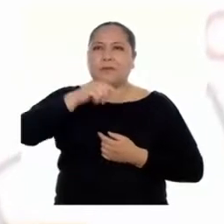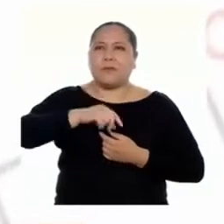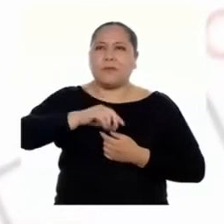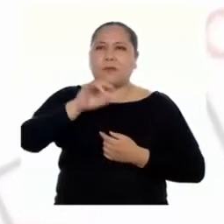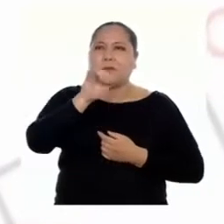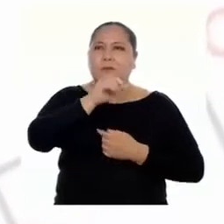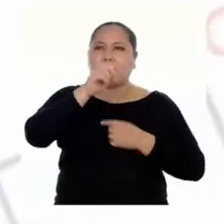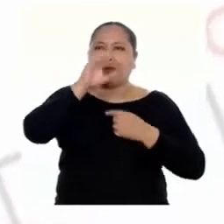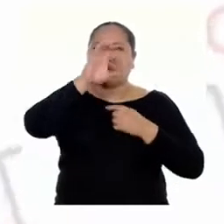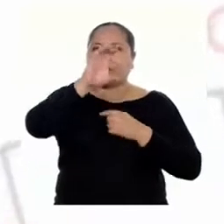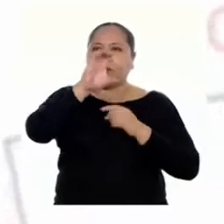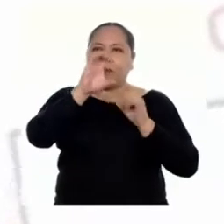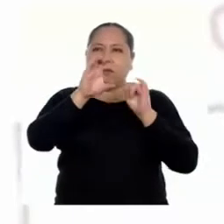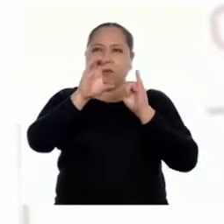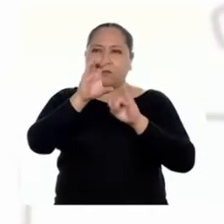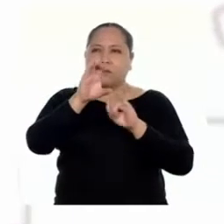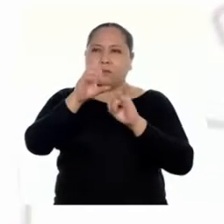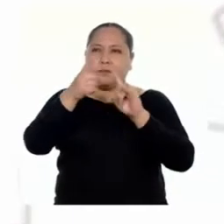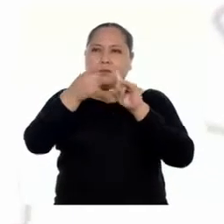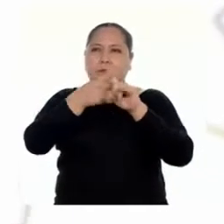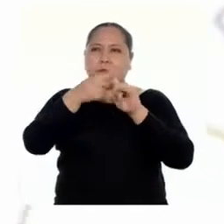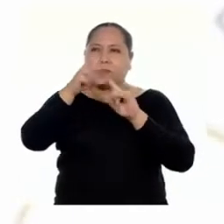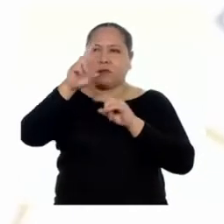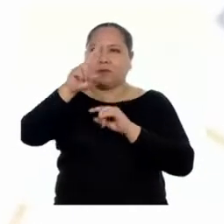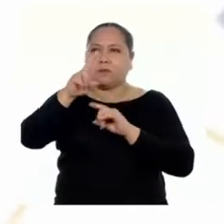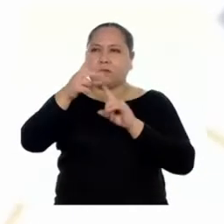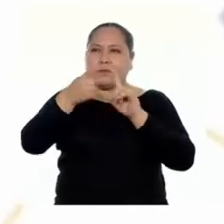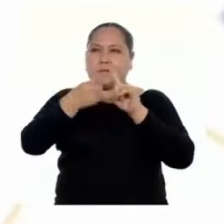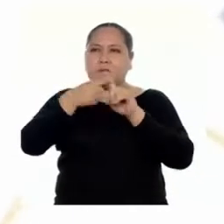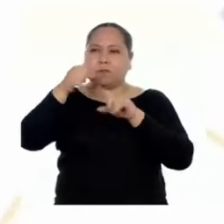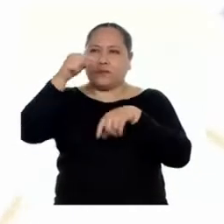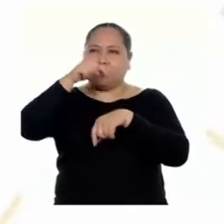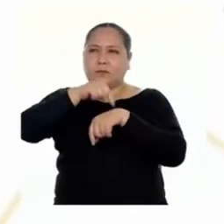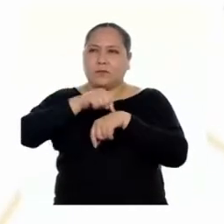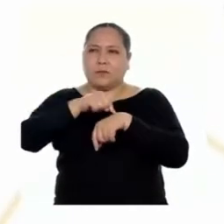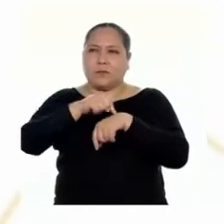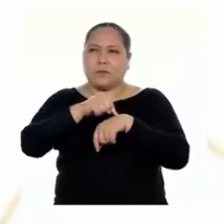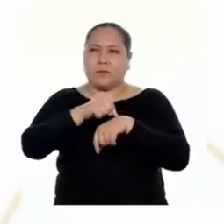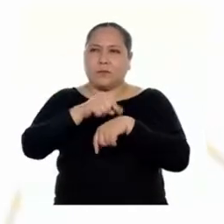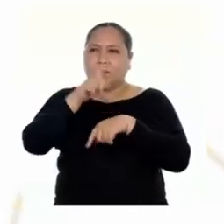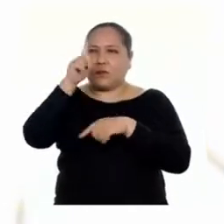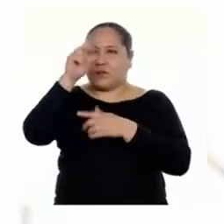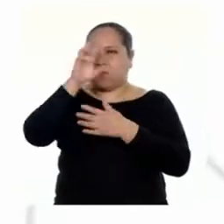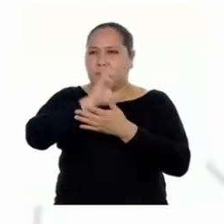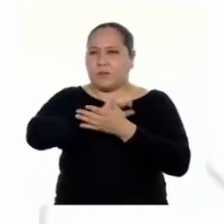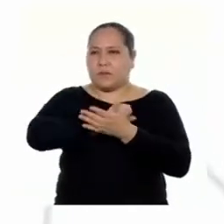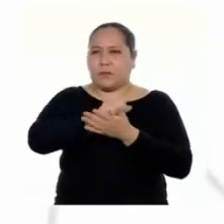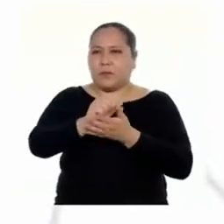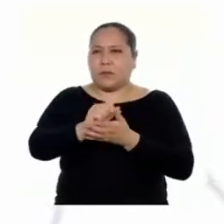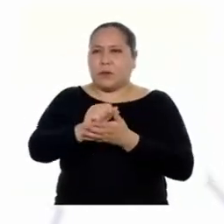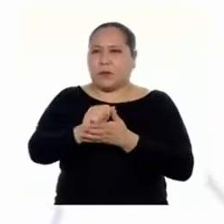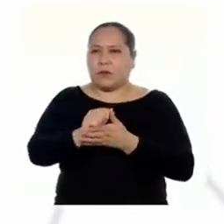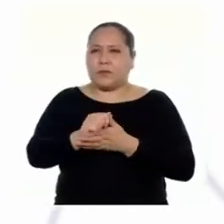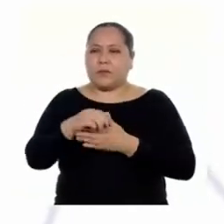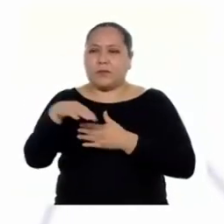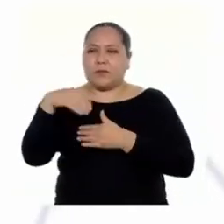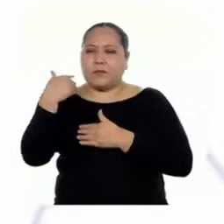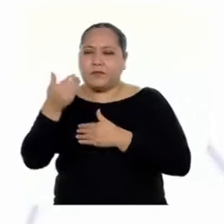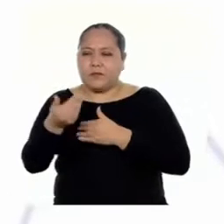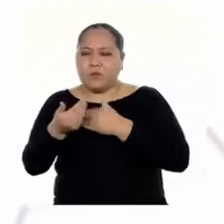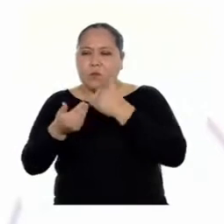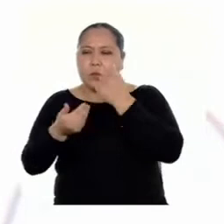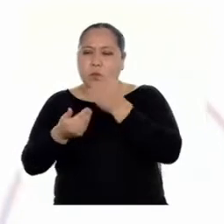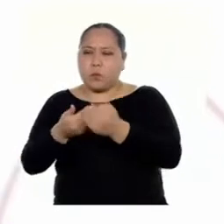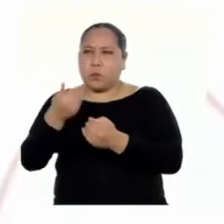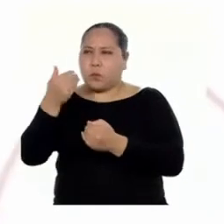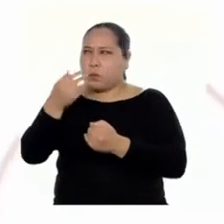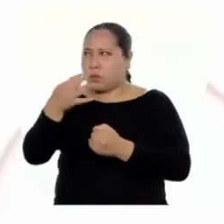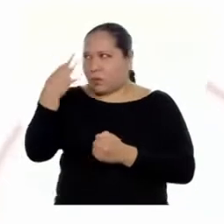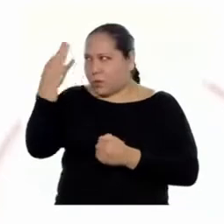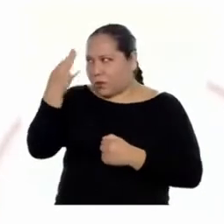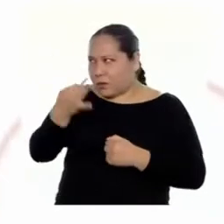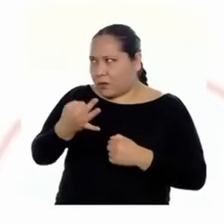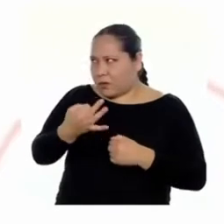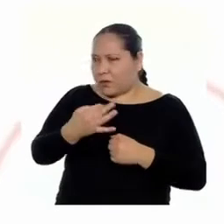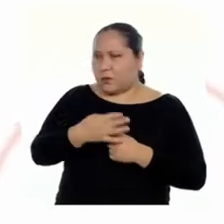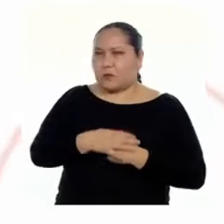igual al capital inicial por la tasa de interés por el tiempo. ¿Qué es un mes? Ya que lo iremos haciendo mes a mes,